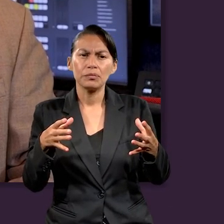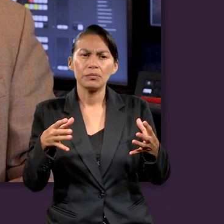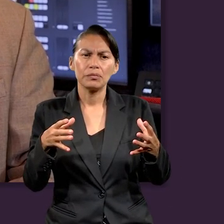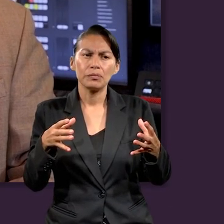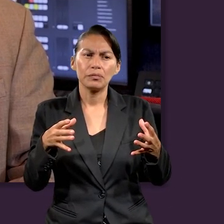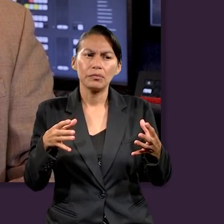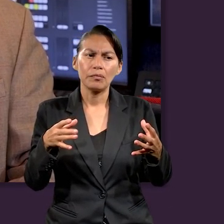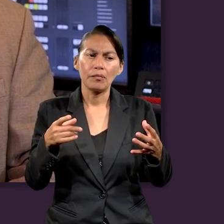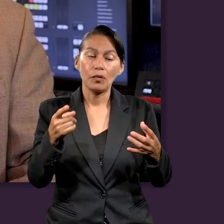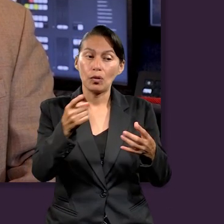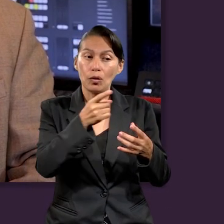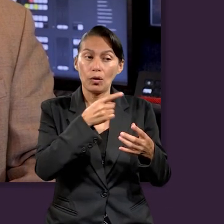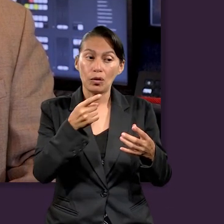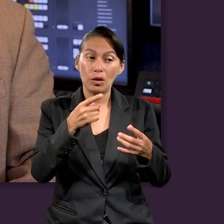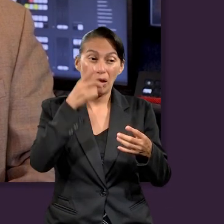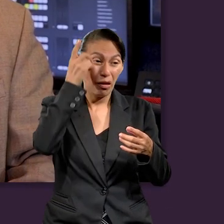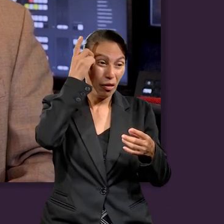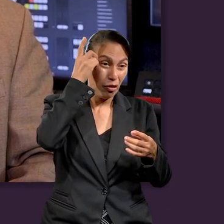sumamente